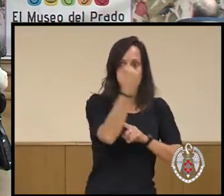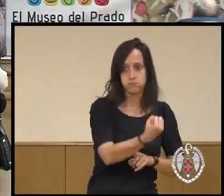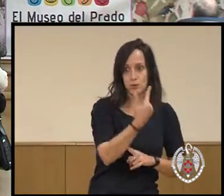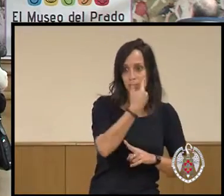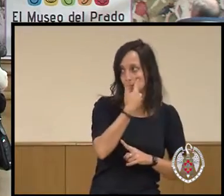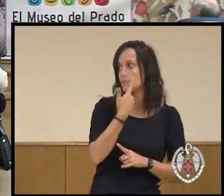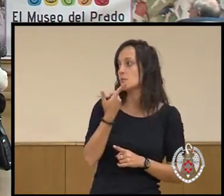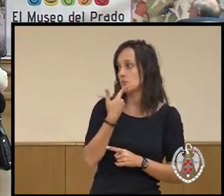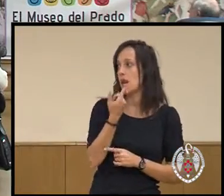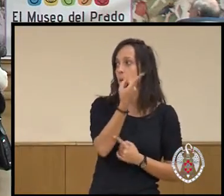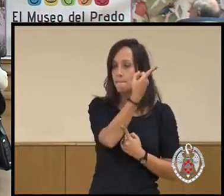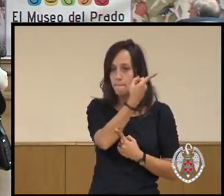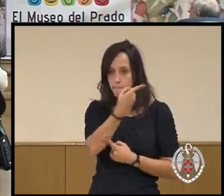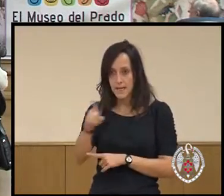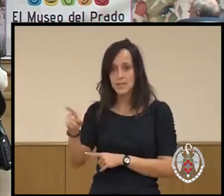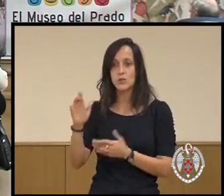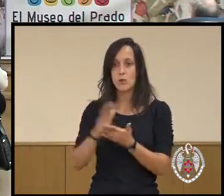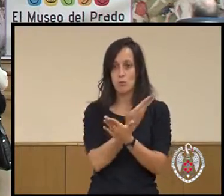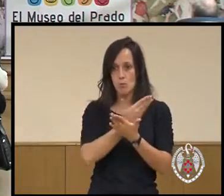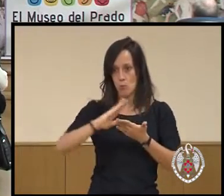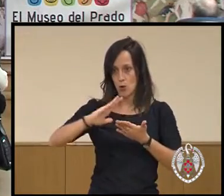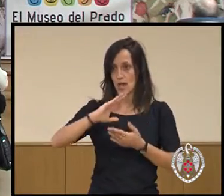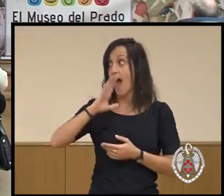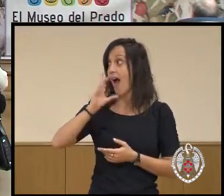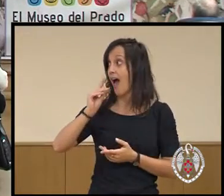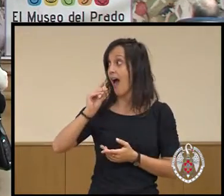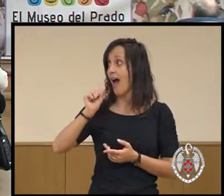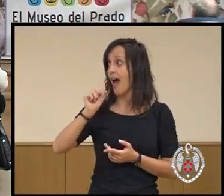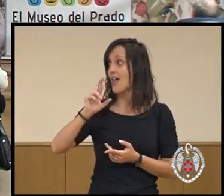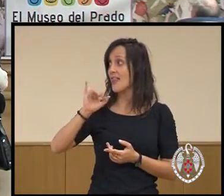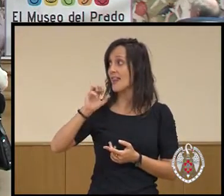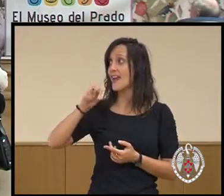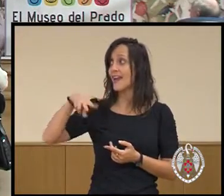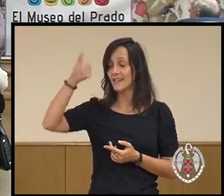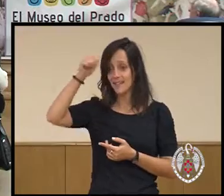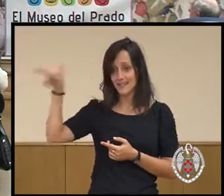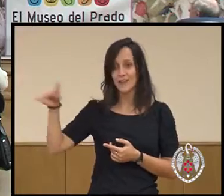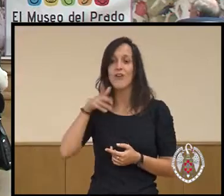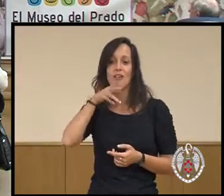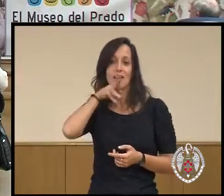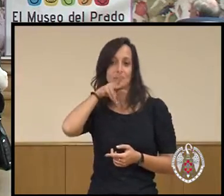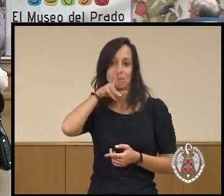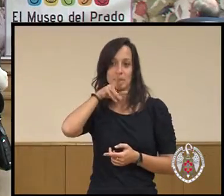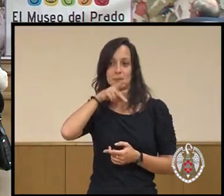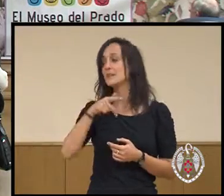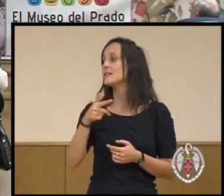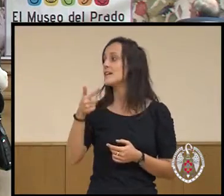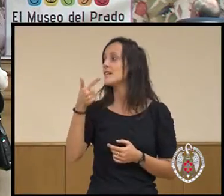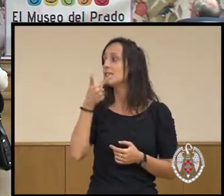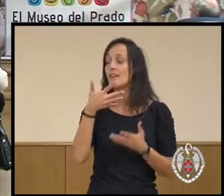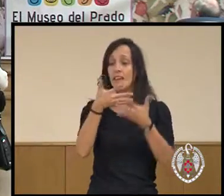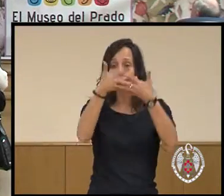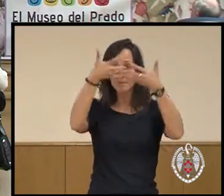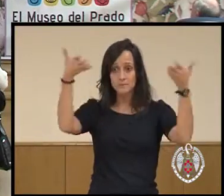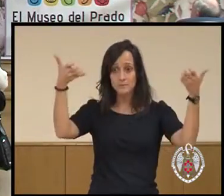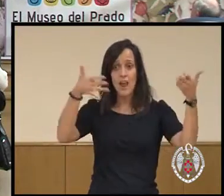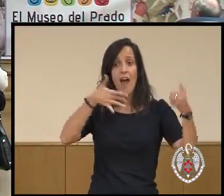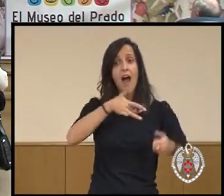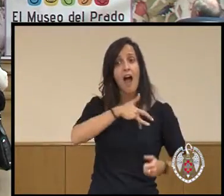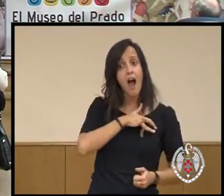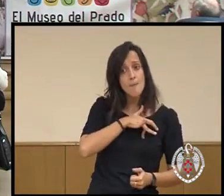que dice Perseo, y el estribillo de la escena dice: ama, espera y confía, porque no